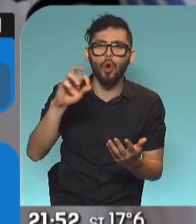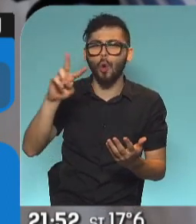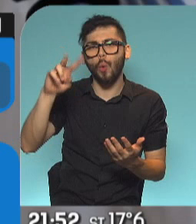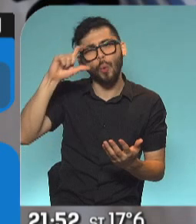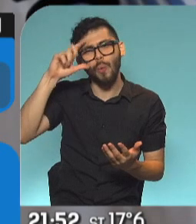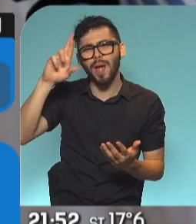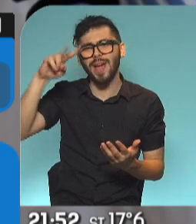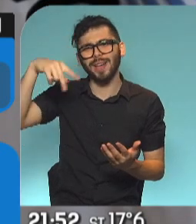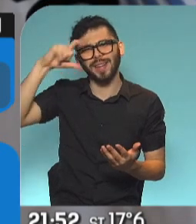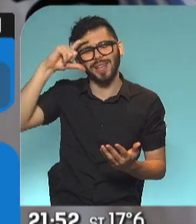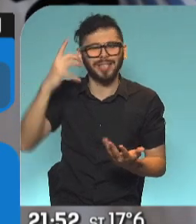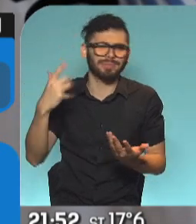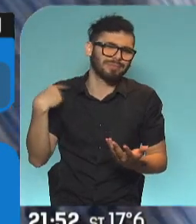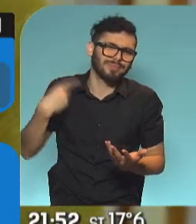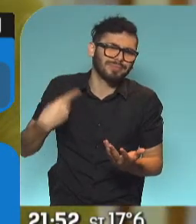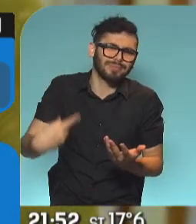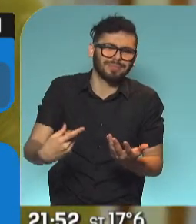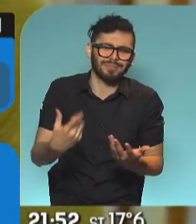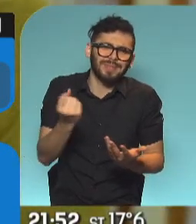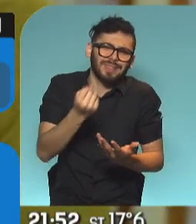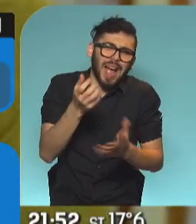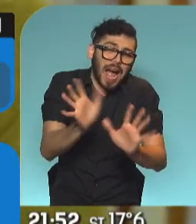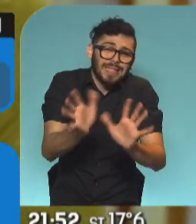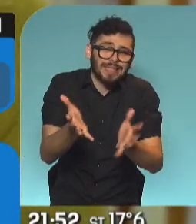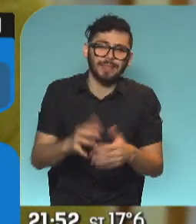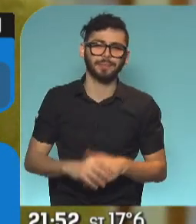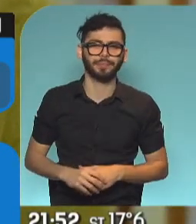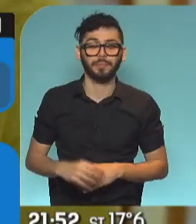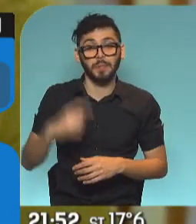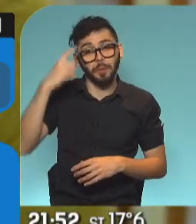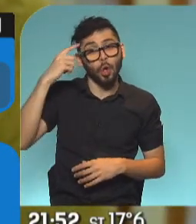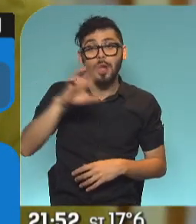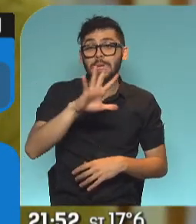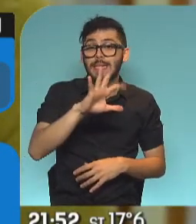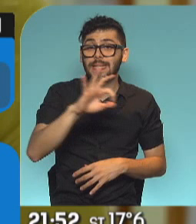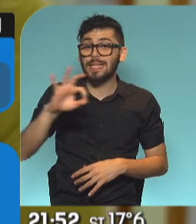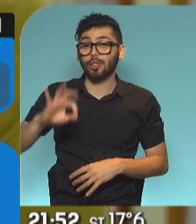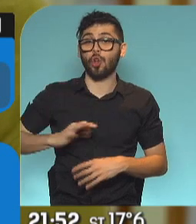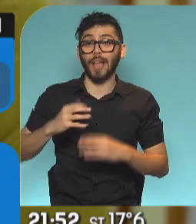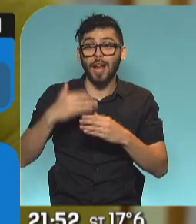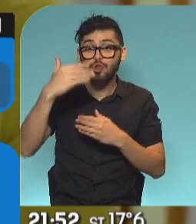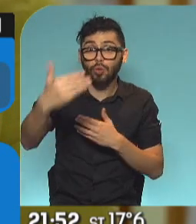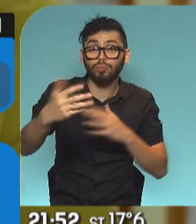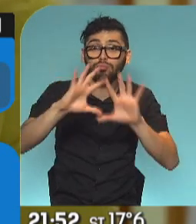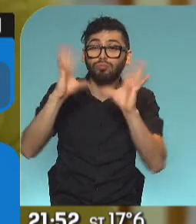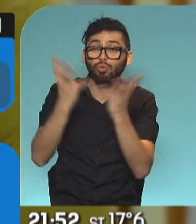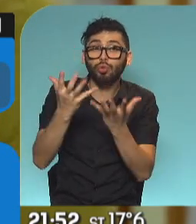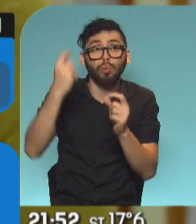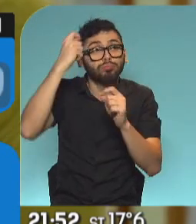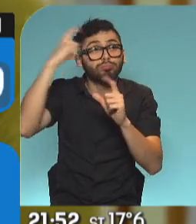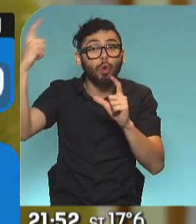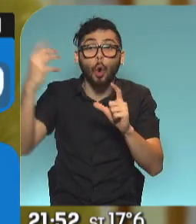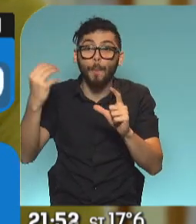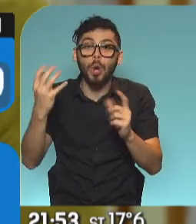faltar. Y me acordé de él. Dentro de 500, creo que el tema ambiental vamos a tener que trabajar